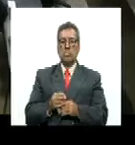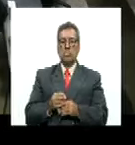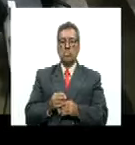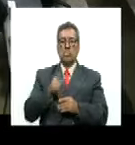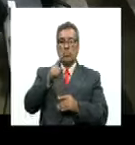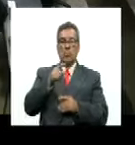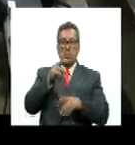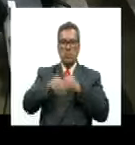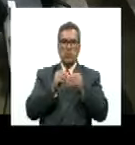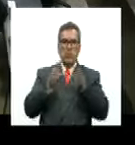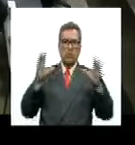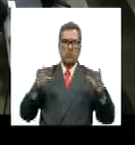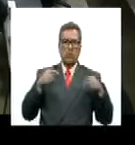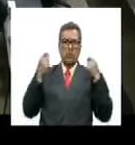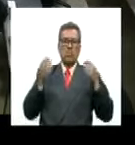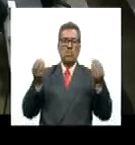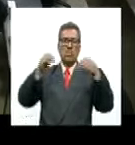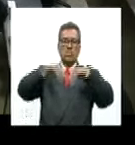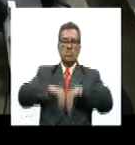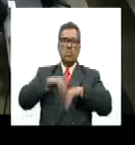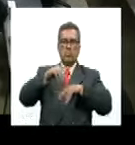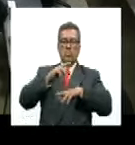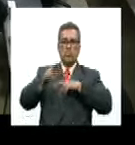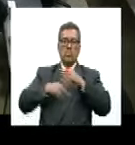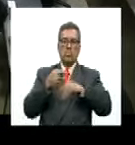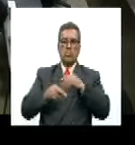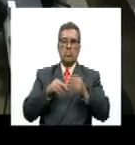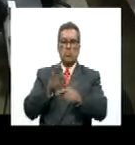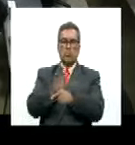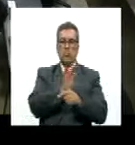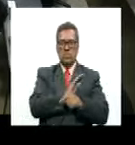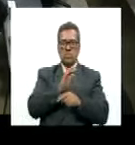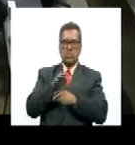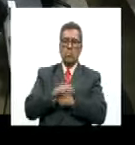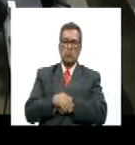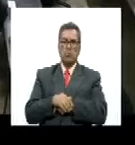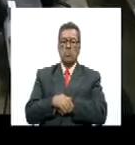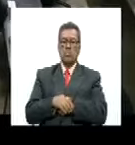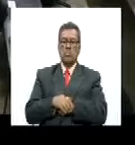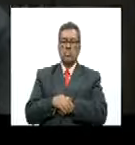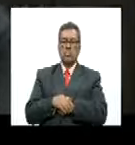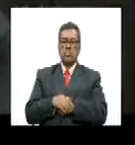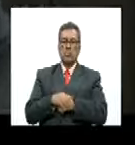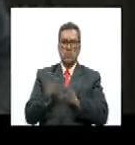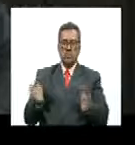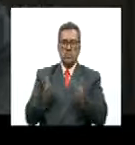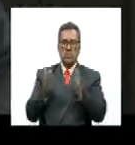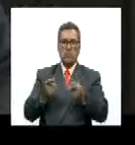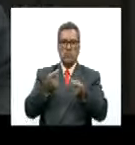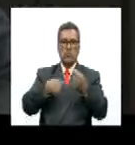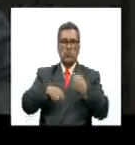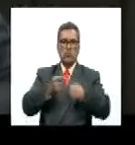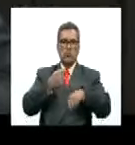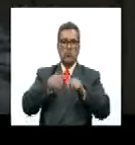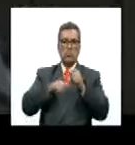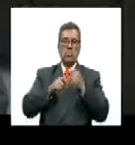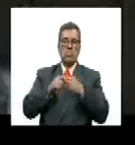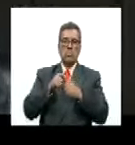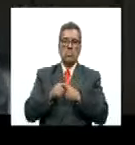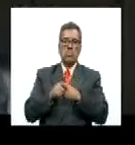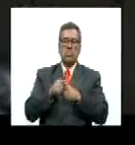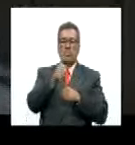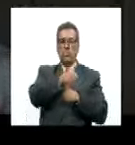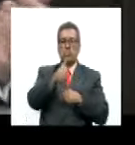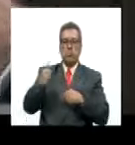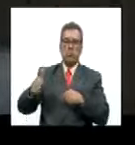Habiéndose resuelto celebrar un acuerdo relativo a la protección y promoción de las inversiones de cada